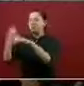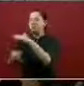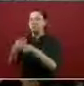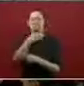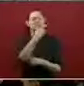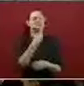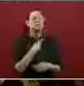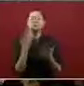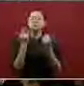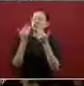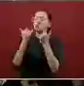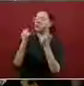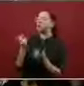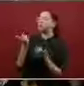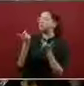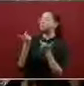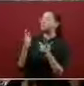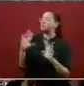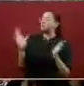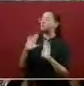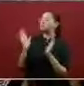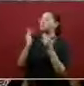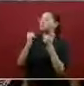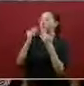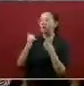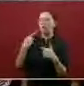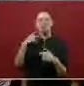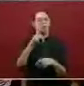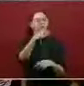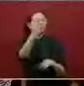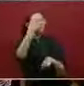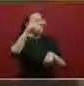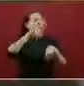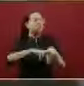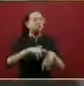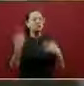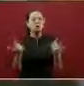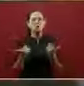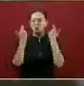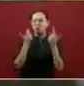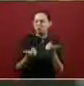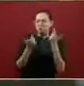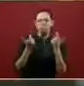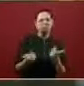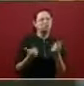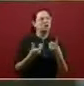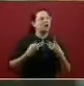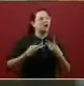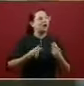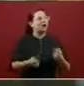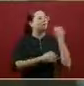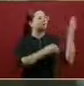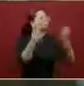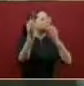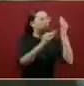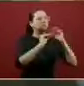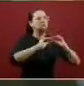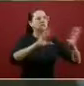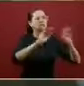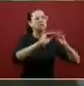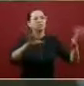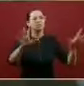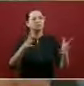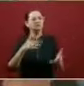de las universidades ganando bien, gastando en publicidad. Entonces, esa sería mi pregunta.